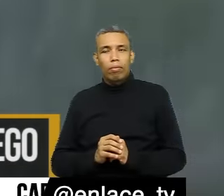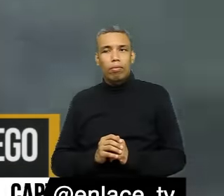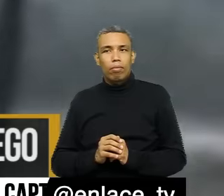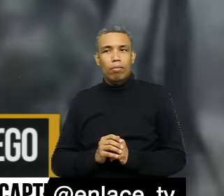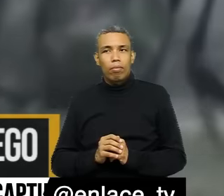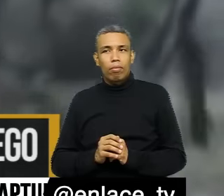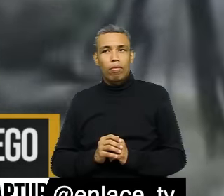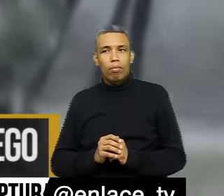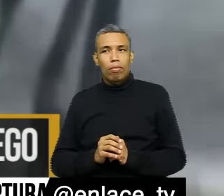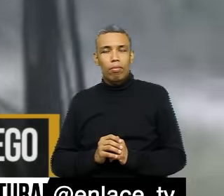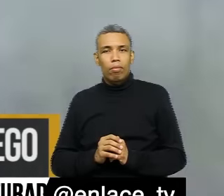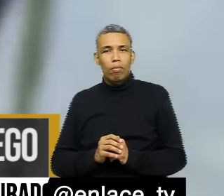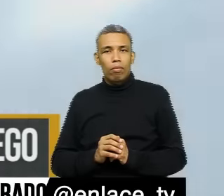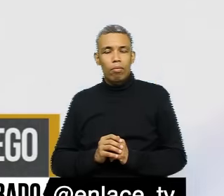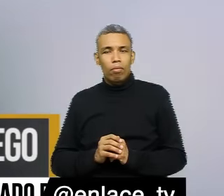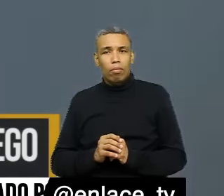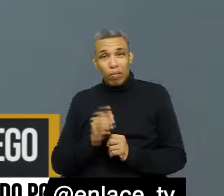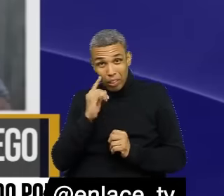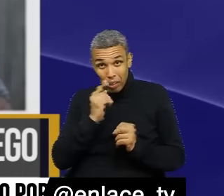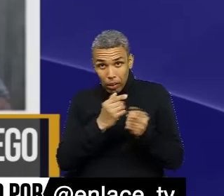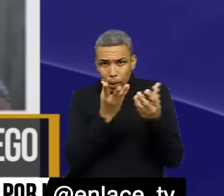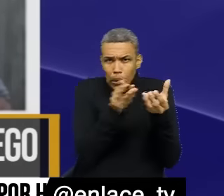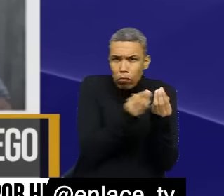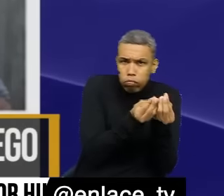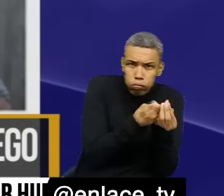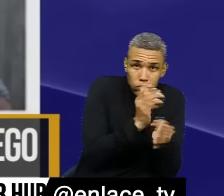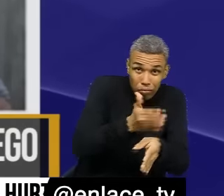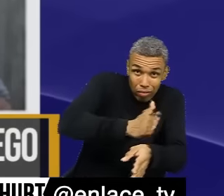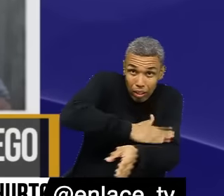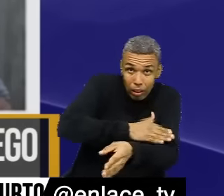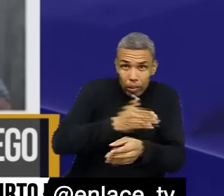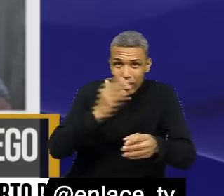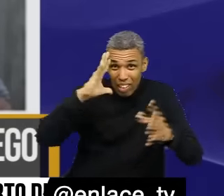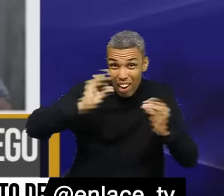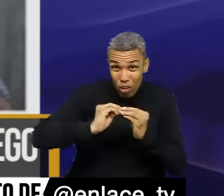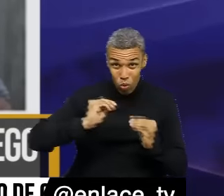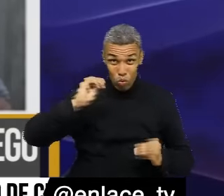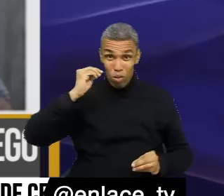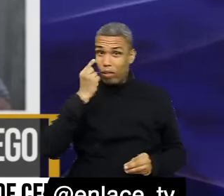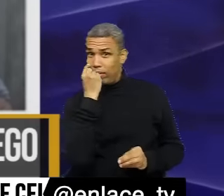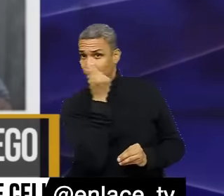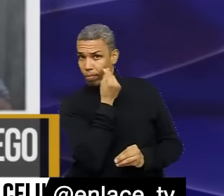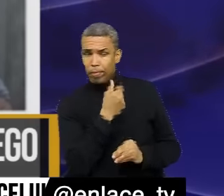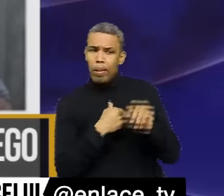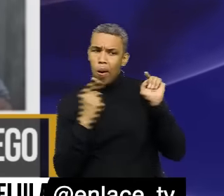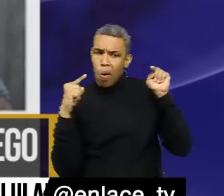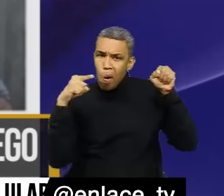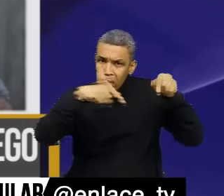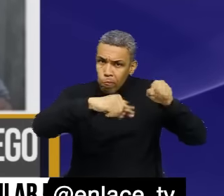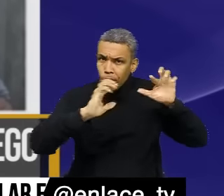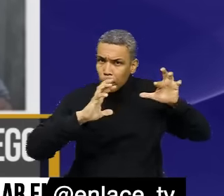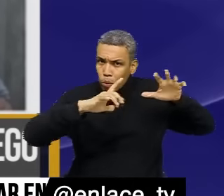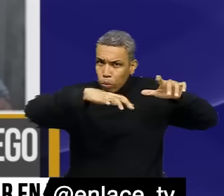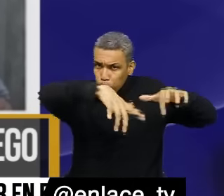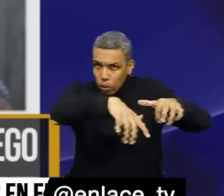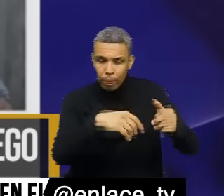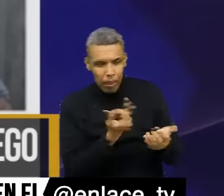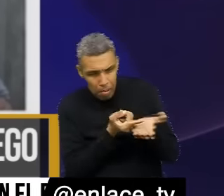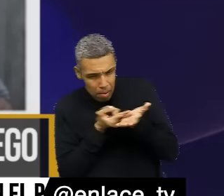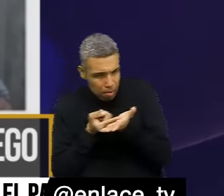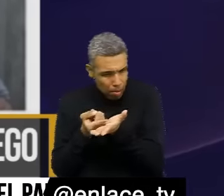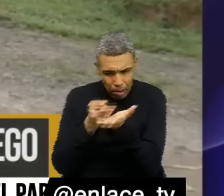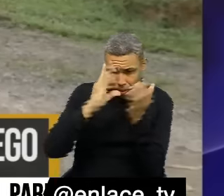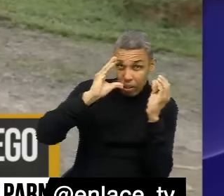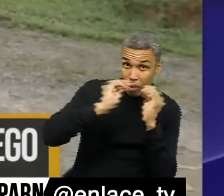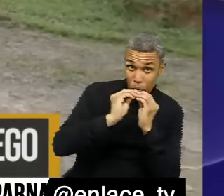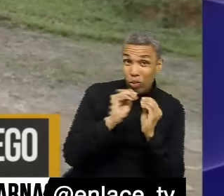a 68 kilómetros del área de preconcentración establecida por el gobierno nacional. Dumec, en su más reciente visita a Barranca